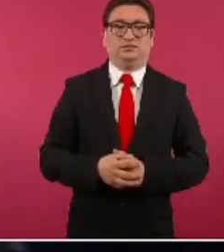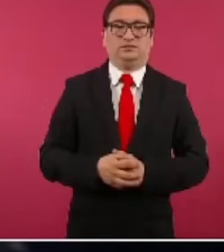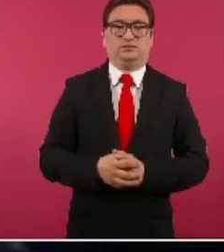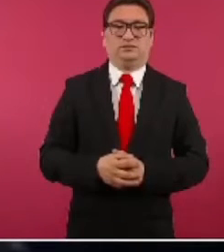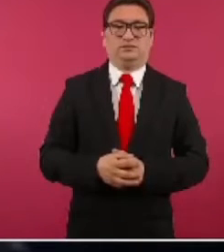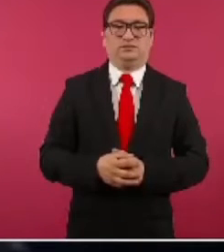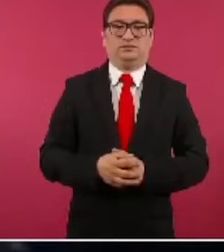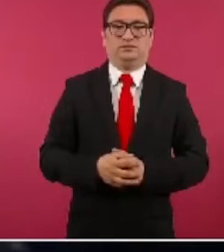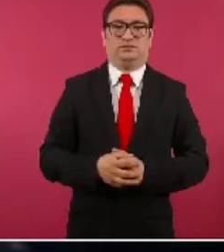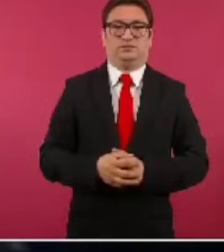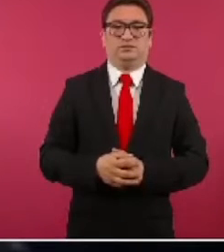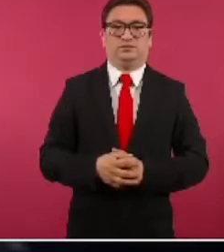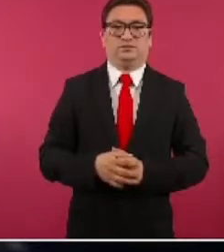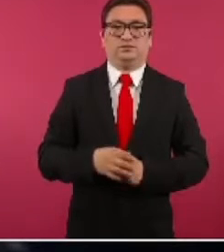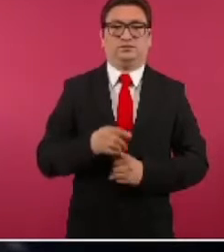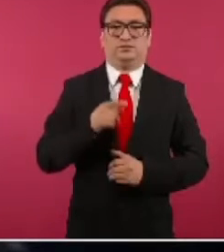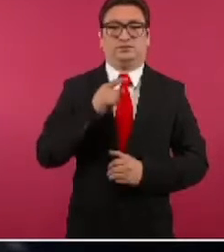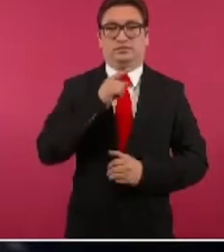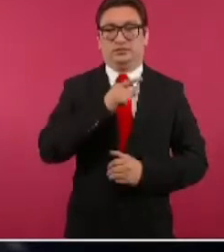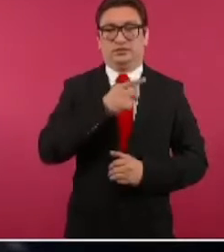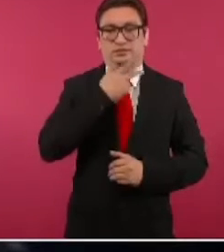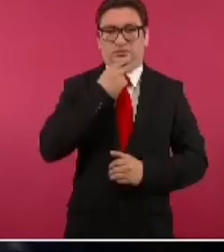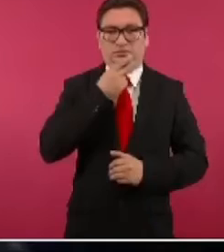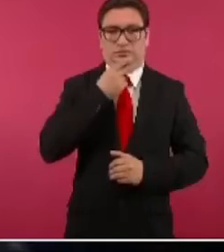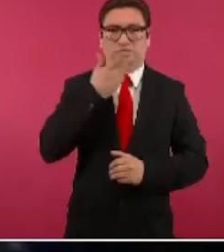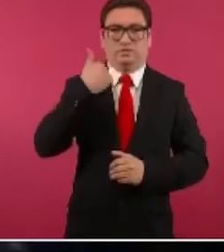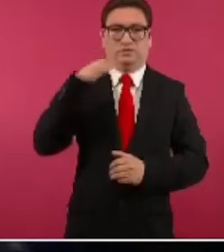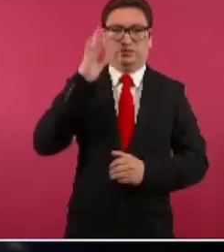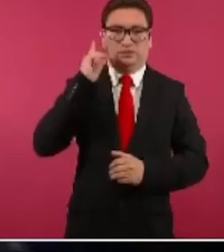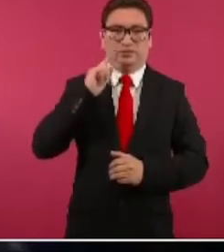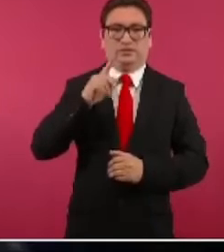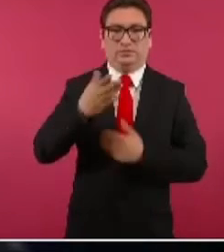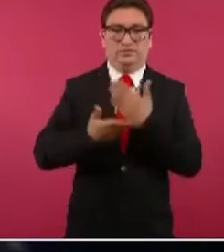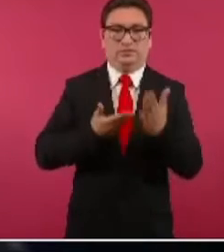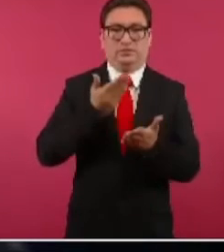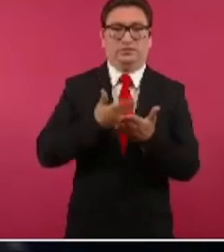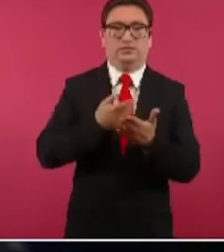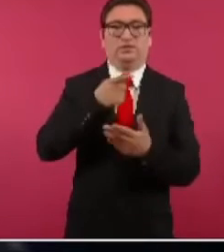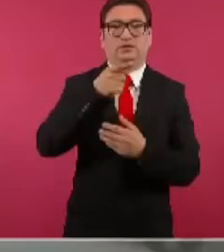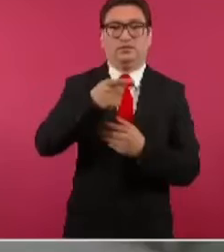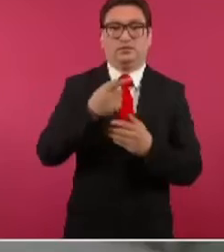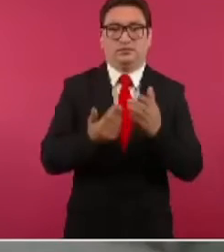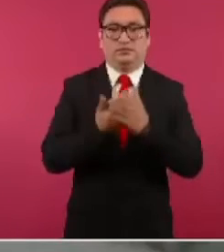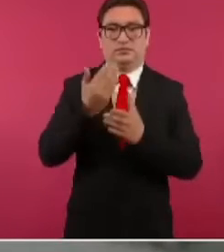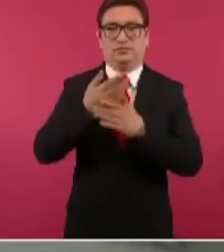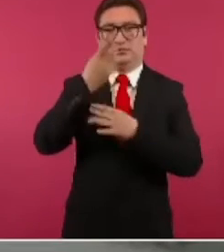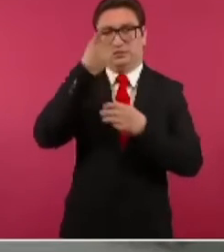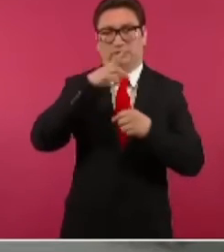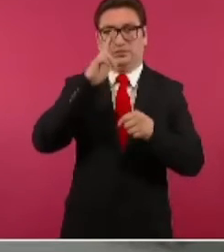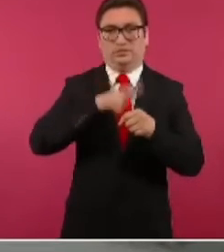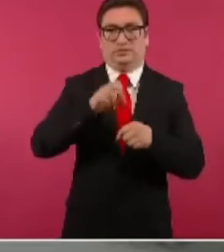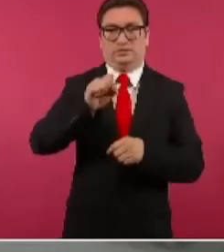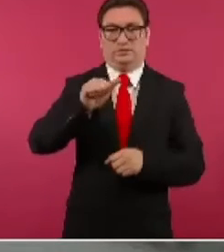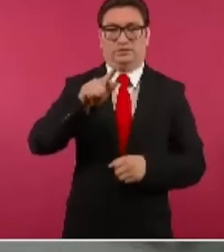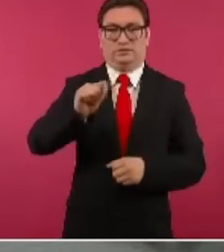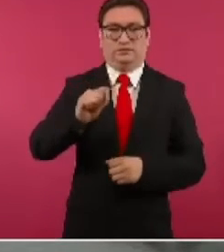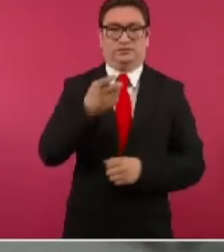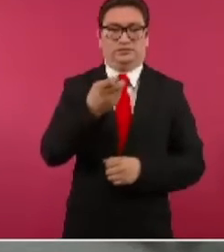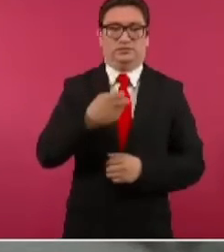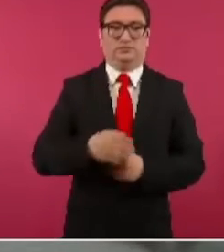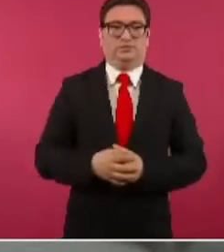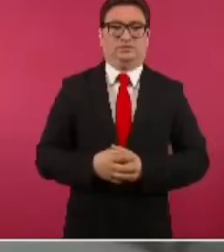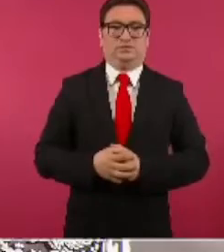en Grandes Contribuyentes y ahora es el propuesto para director del SAT.